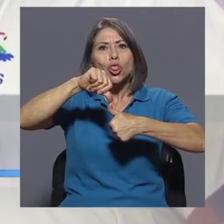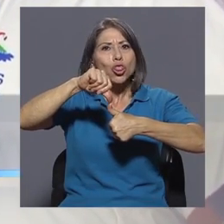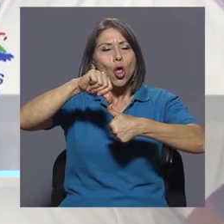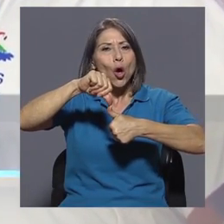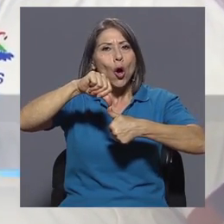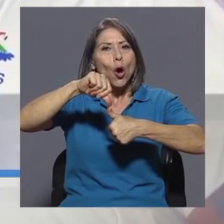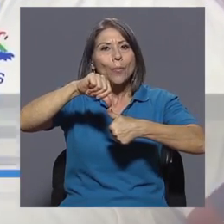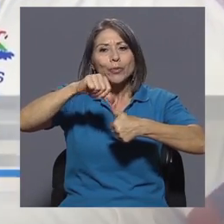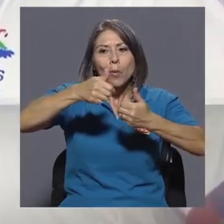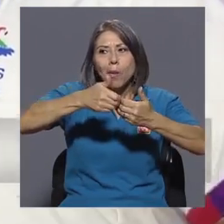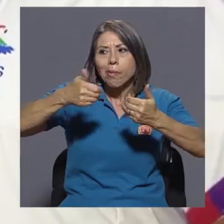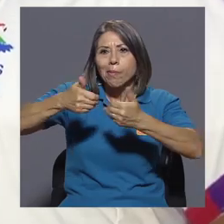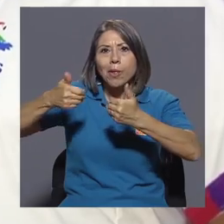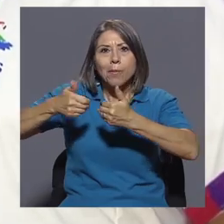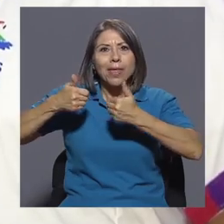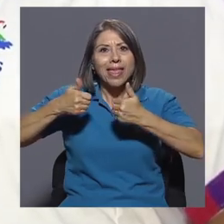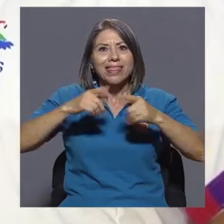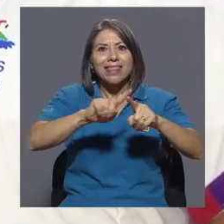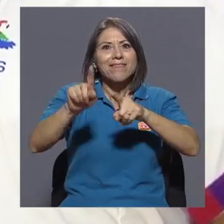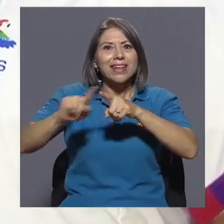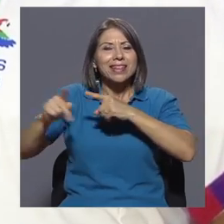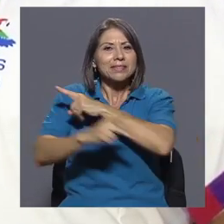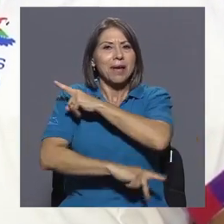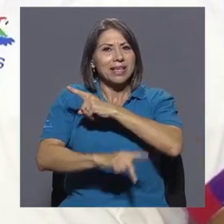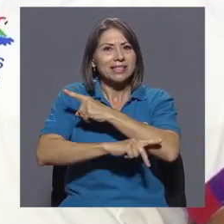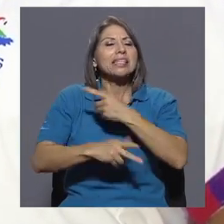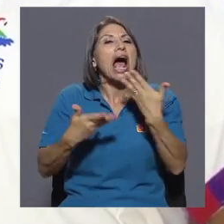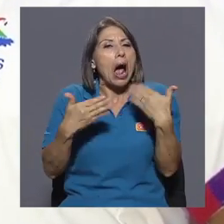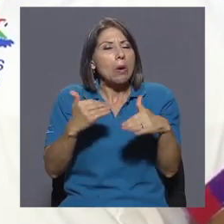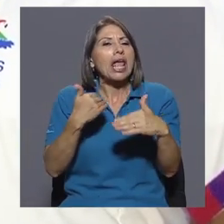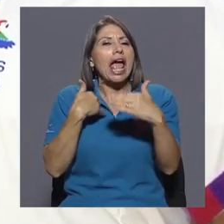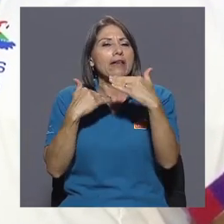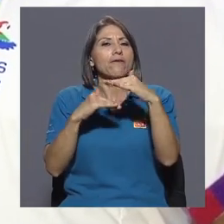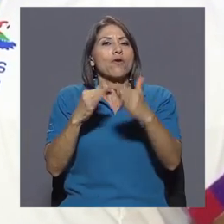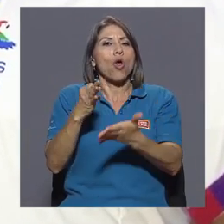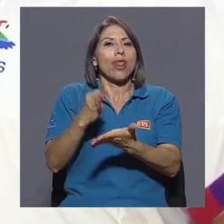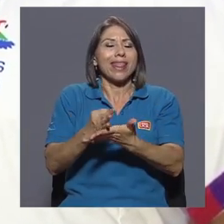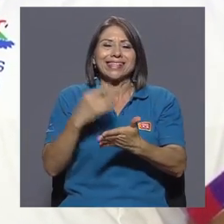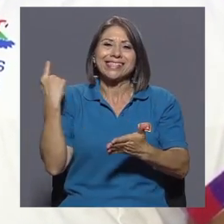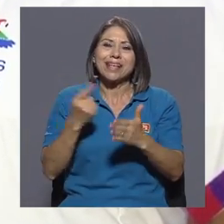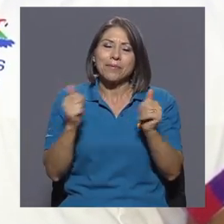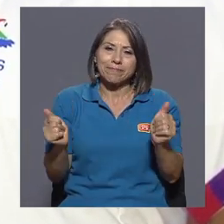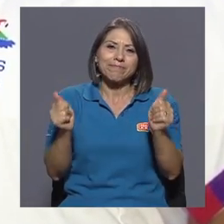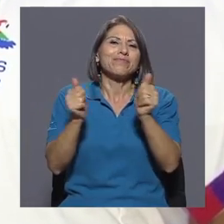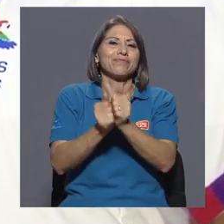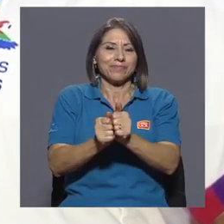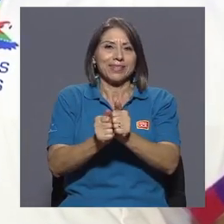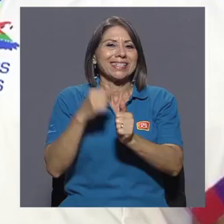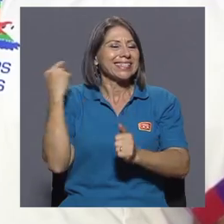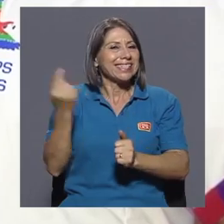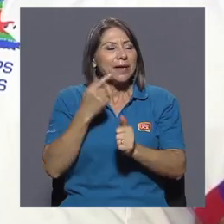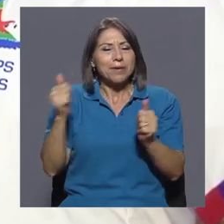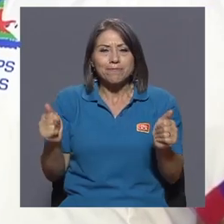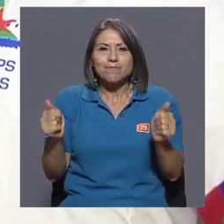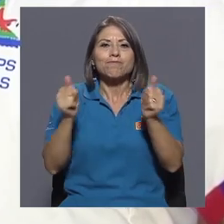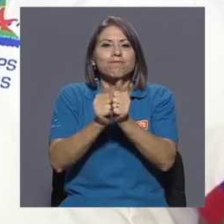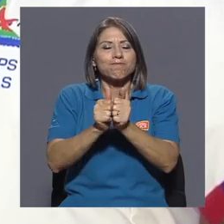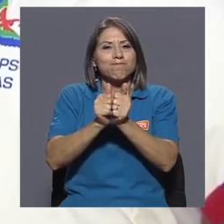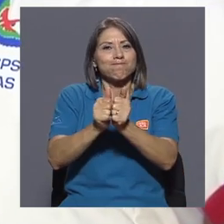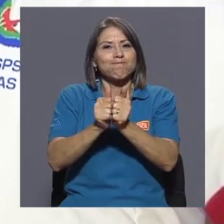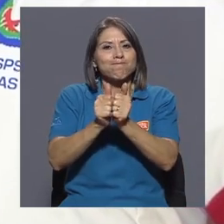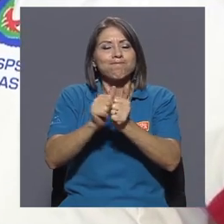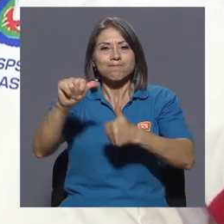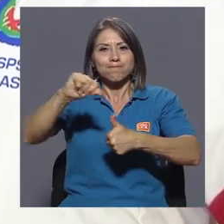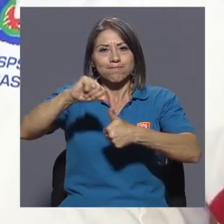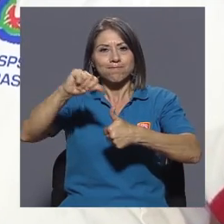no somos diferentes países, aunque hayan fronteras, tenemos que estar unidos siempre juntos, siempre vamos a estar juntos Centroamérica, y aquí